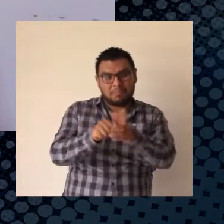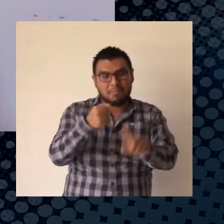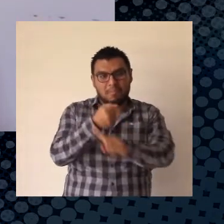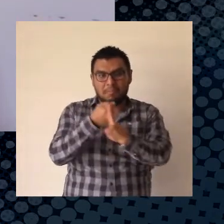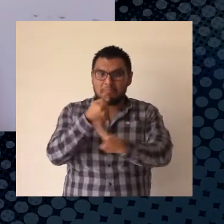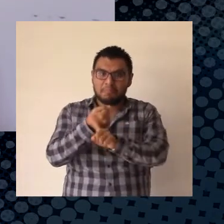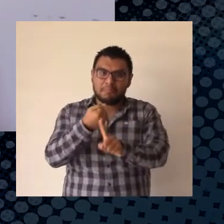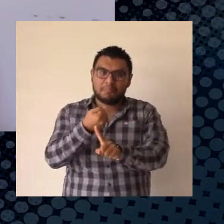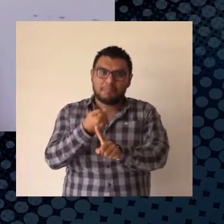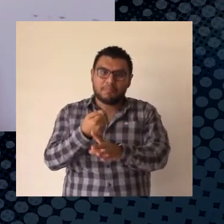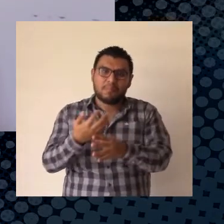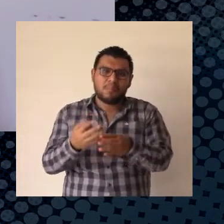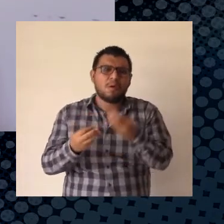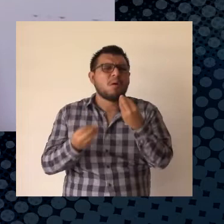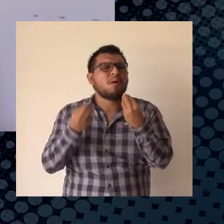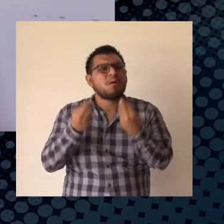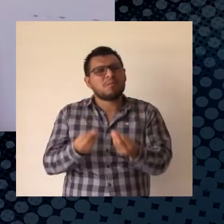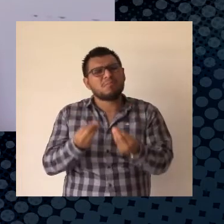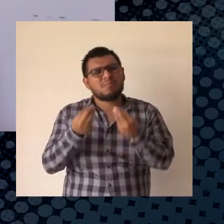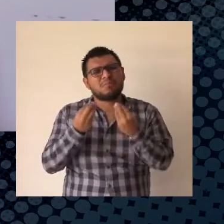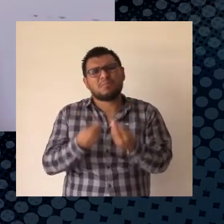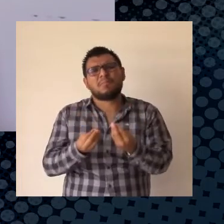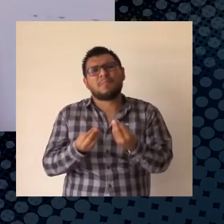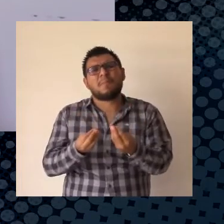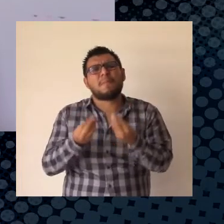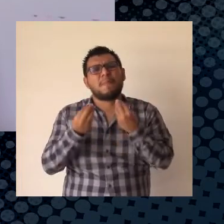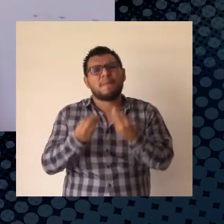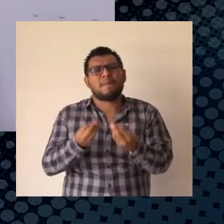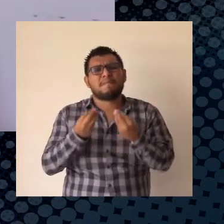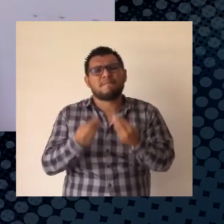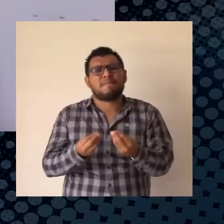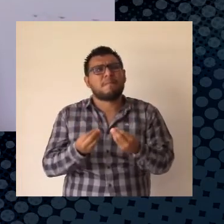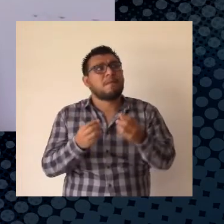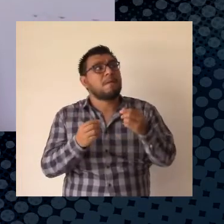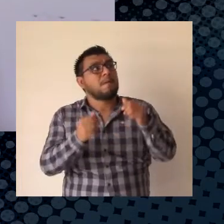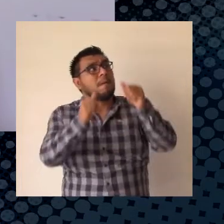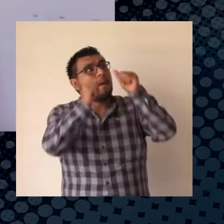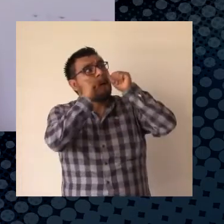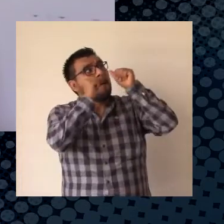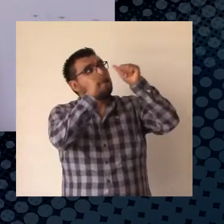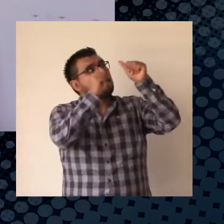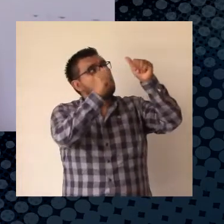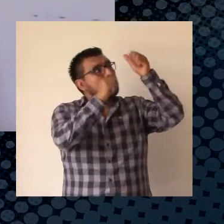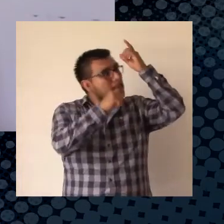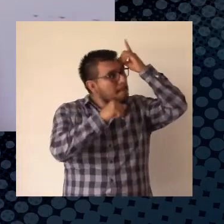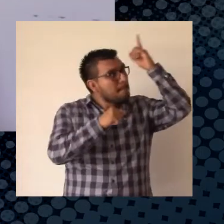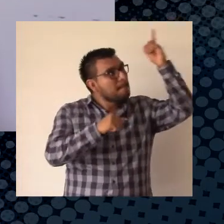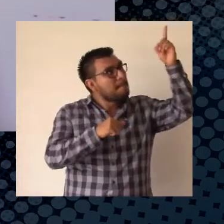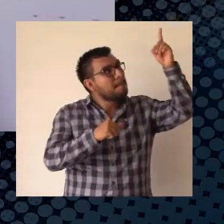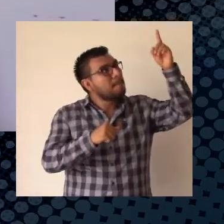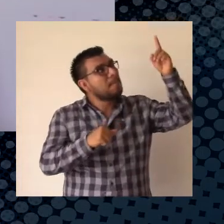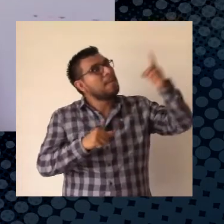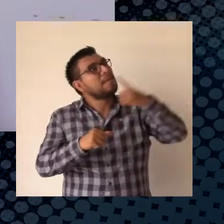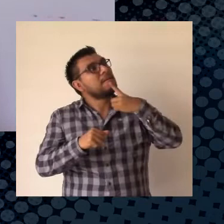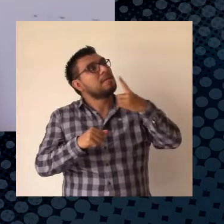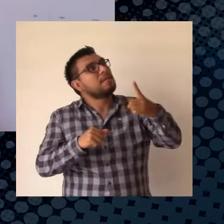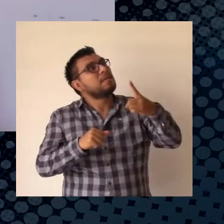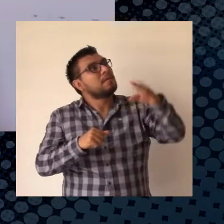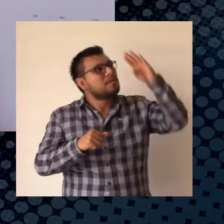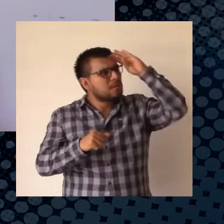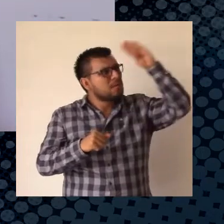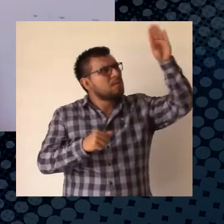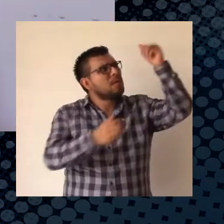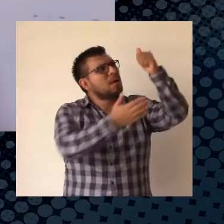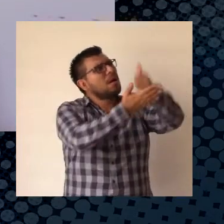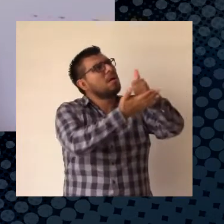plaga, muchos han alzado sus ojos al cielo y le han dicho: Señor,